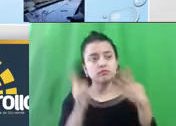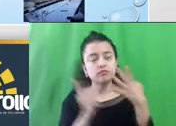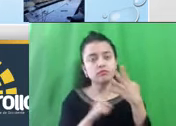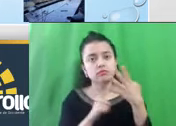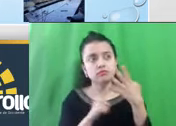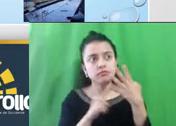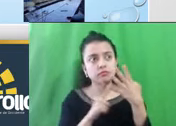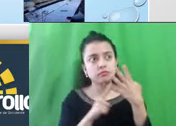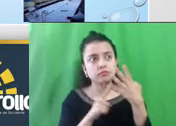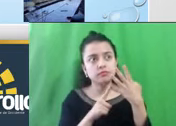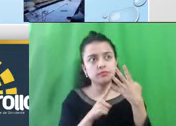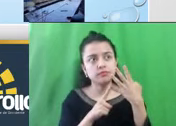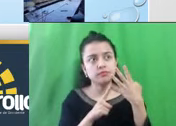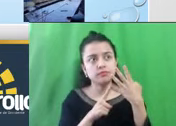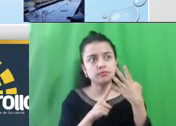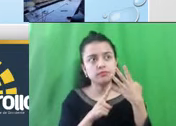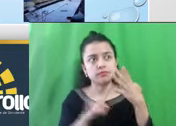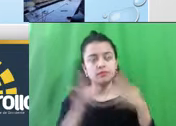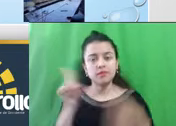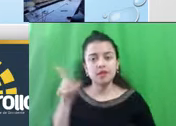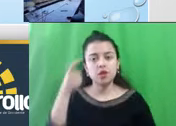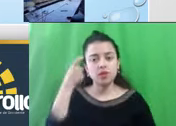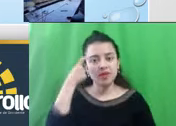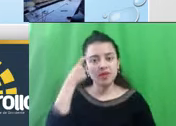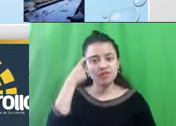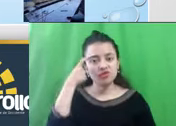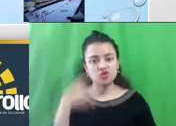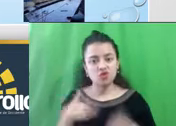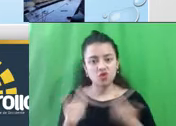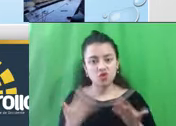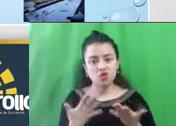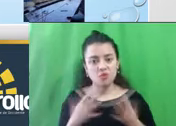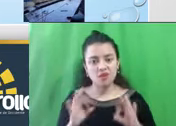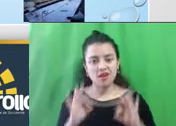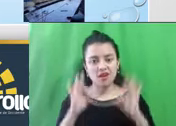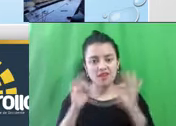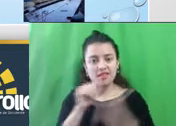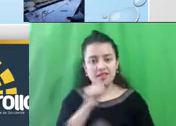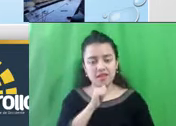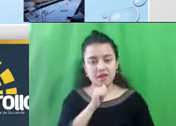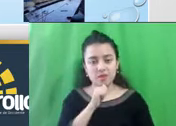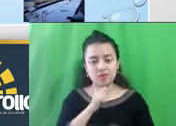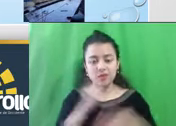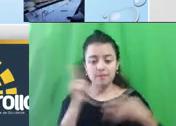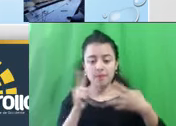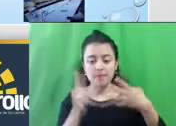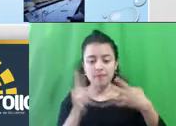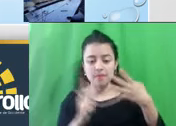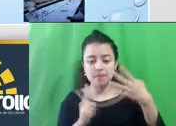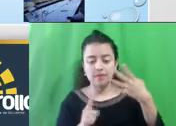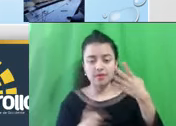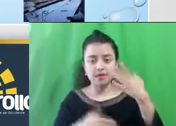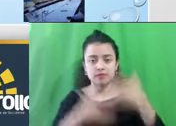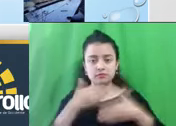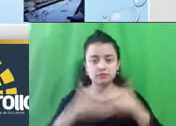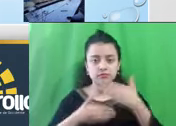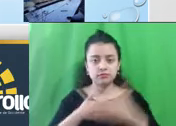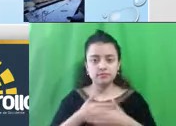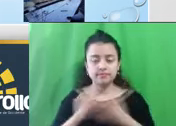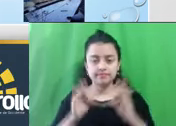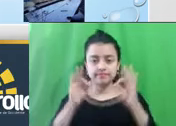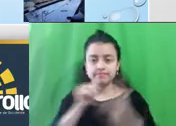la gobernación también toma calidades de agua. Entonces, tenemos otros cuatro procesos de control de calidad de agua.